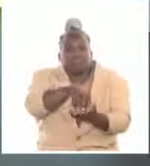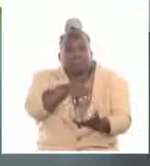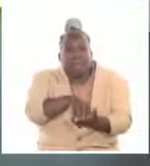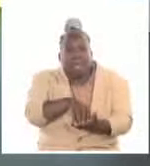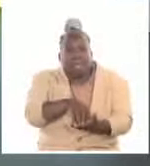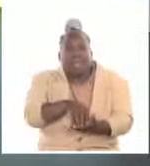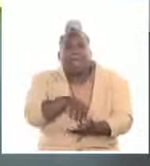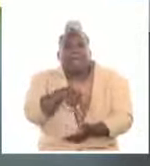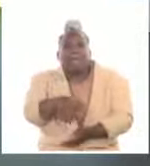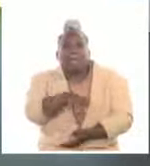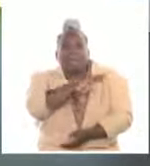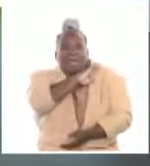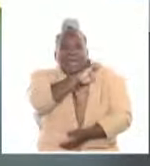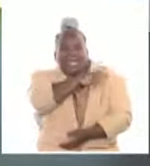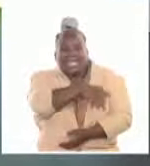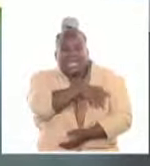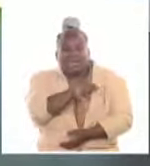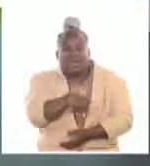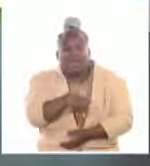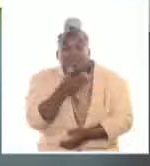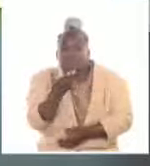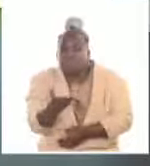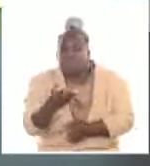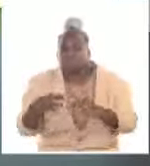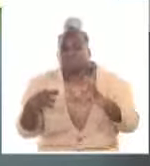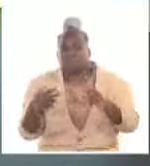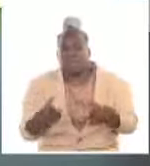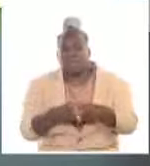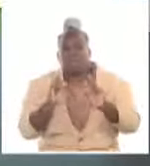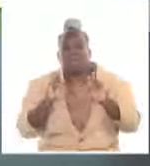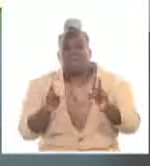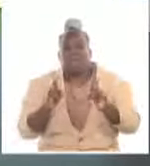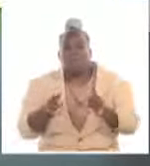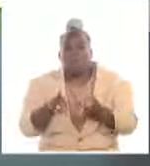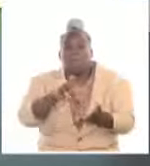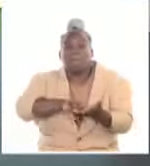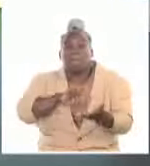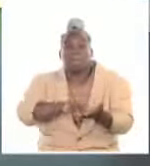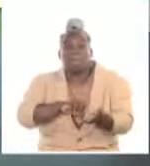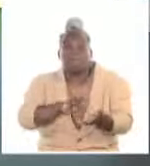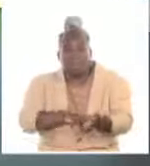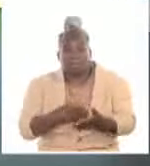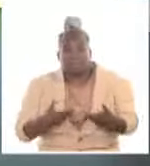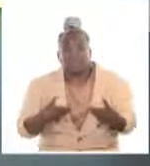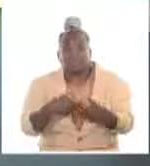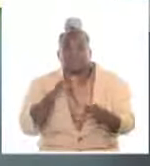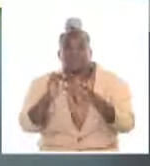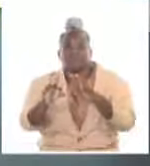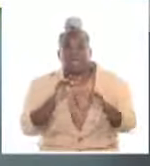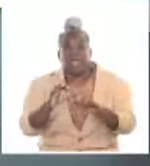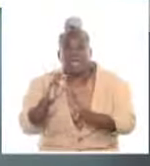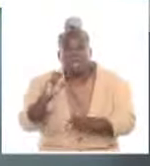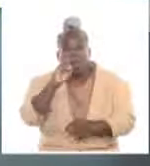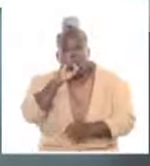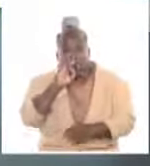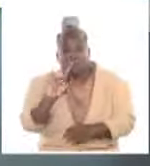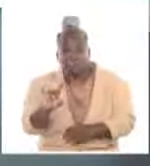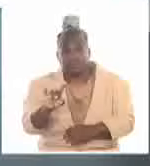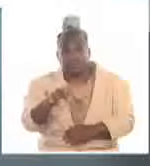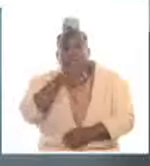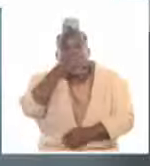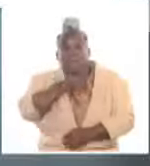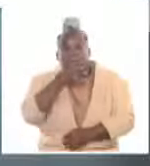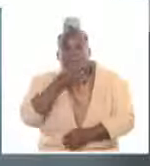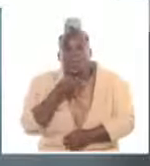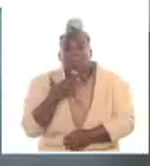ocupados por Israel. El pedido fue reiterado durante la reunión de este martes del Consejo de Seguridad de la ONU. Y es que Guterres describió los